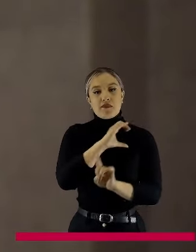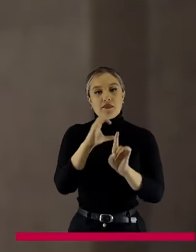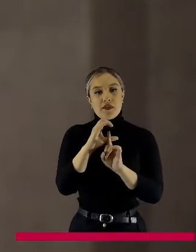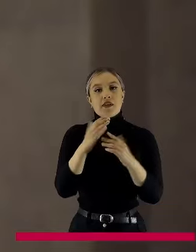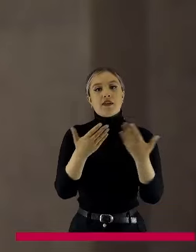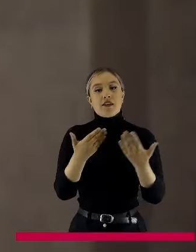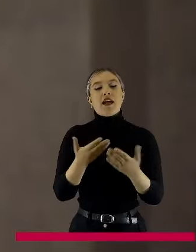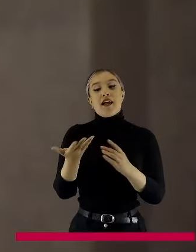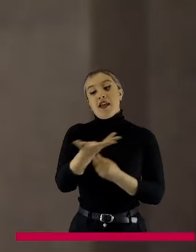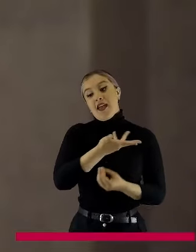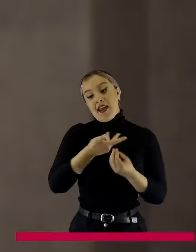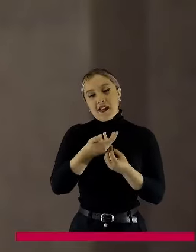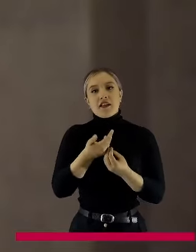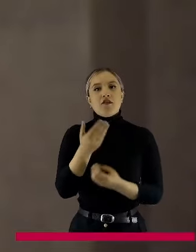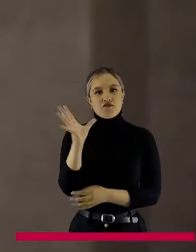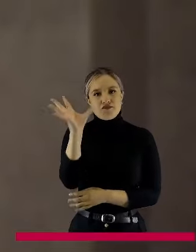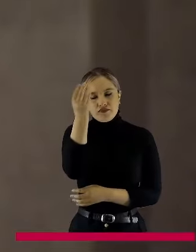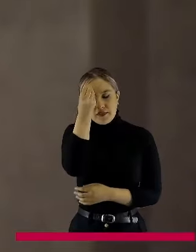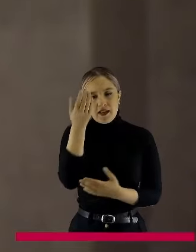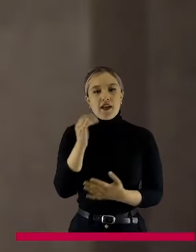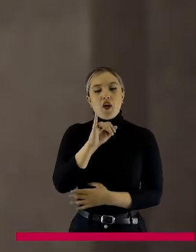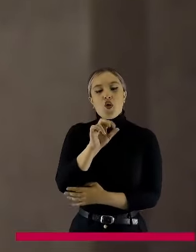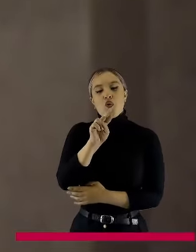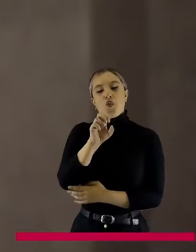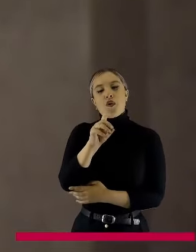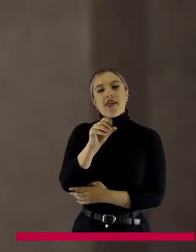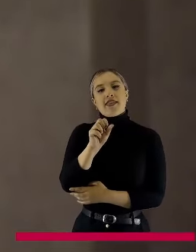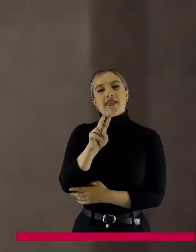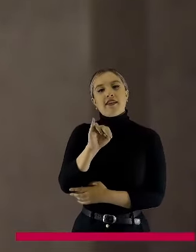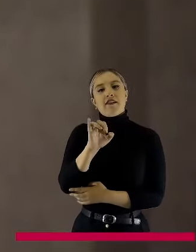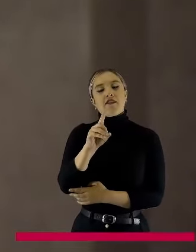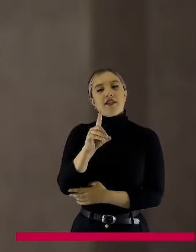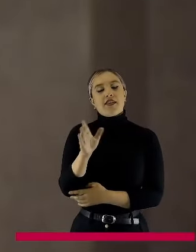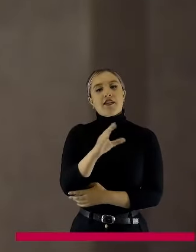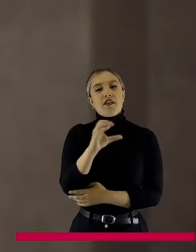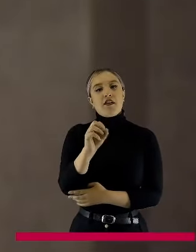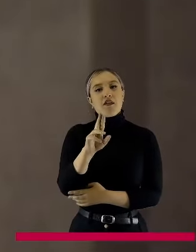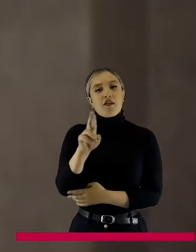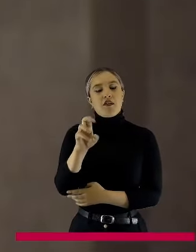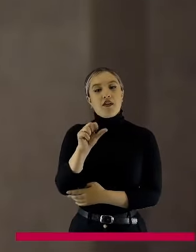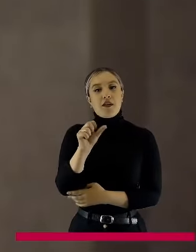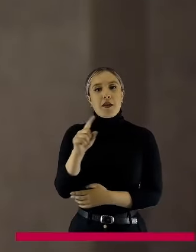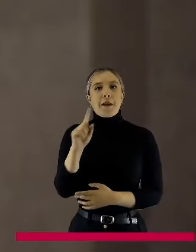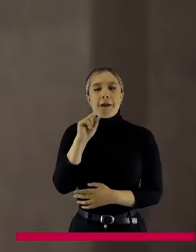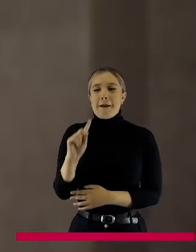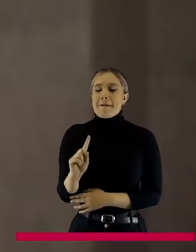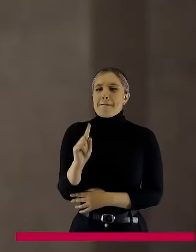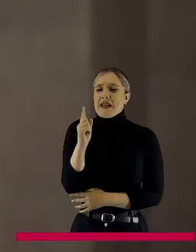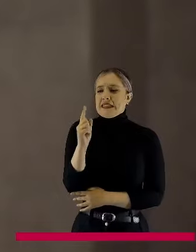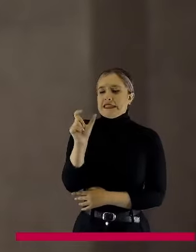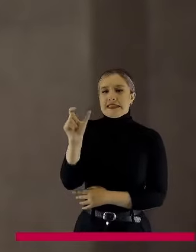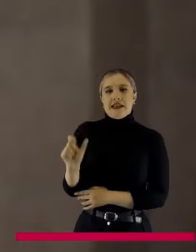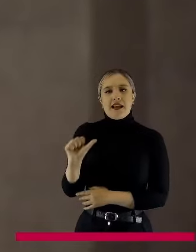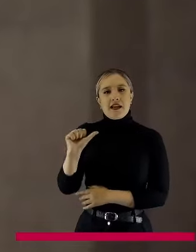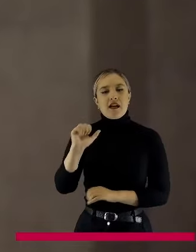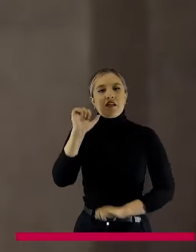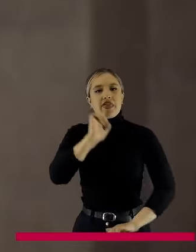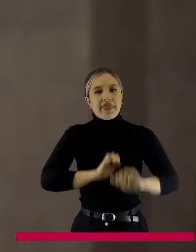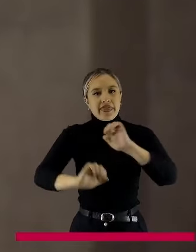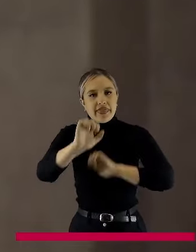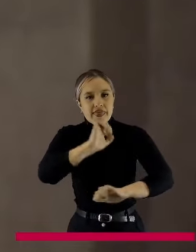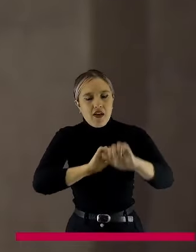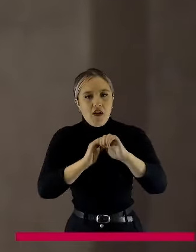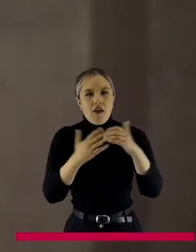las Artes y los Saberes, Juan David Correa Ulloa, a la primera defensora del